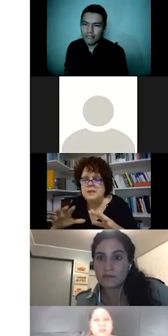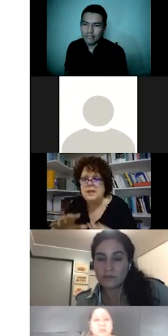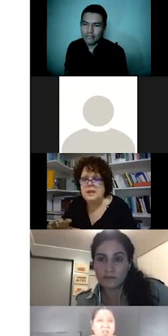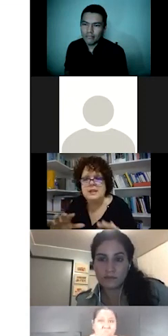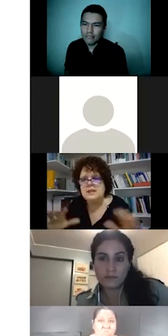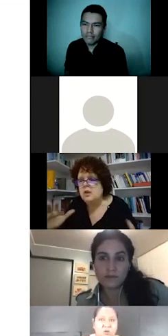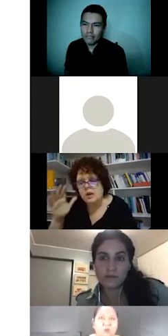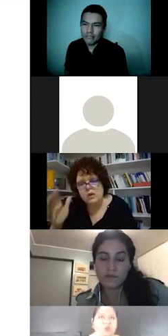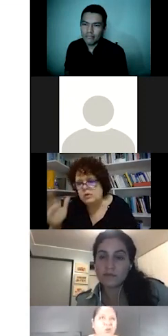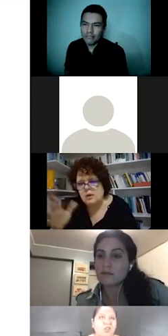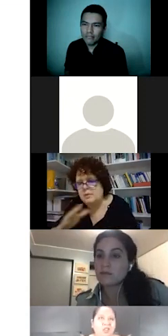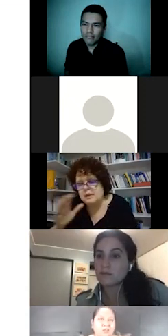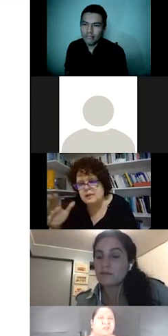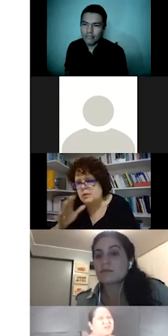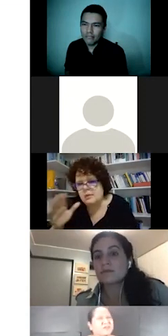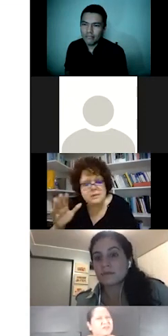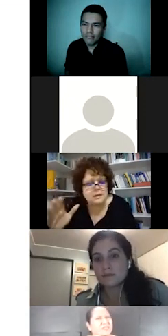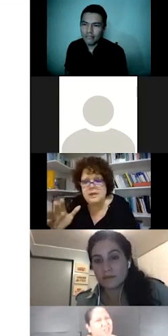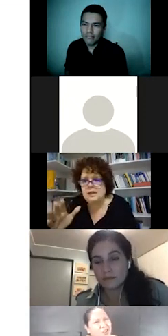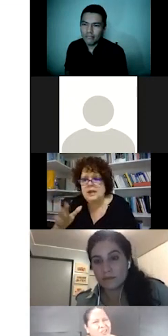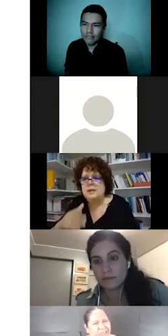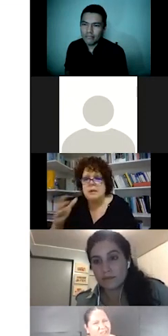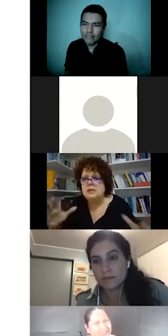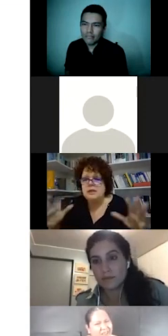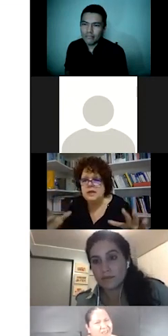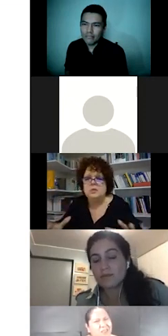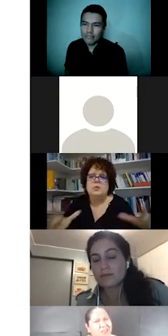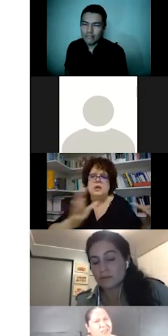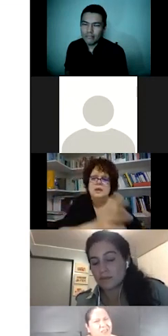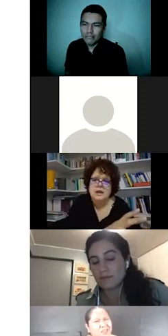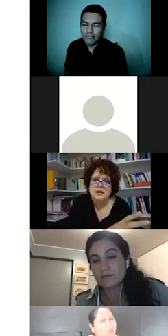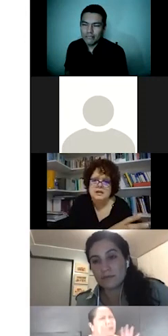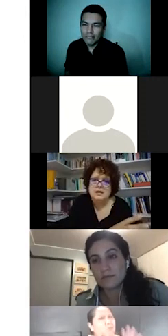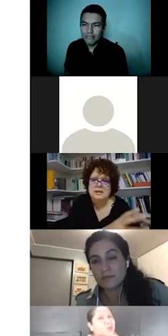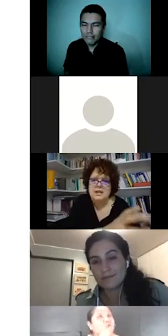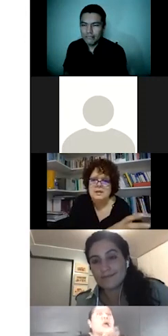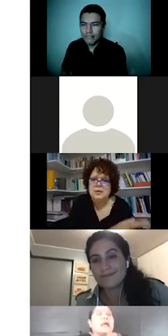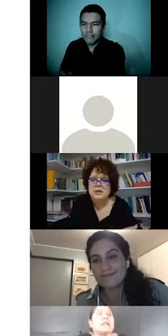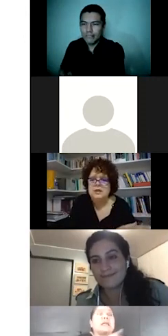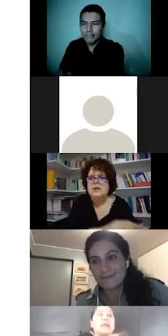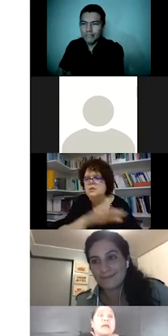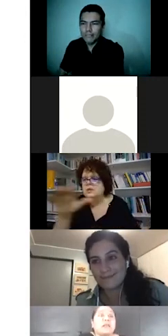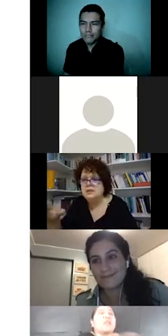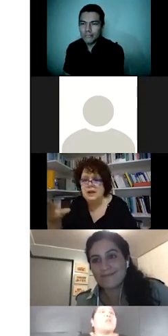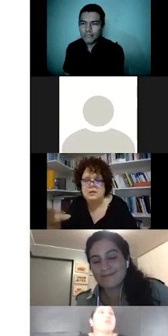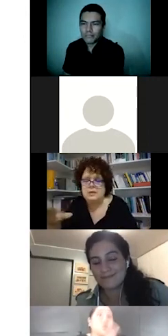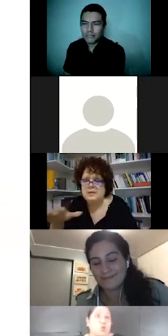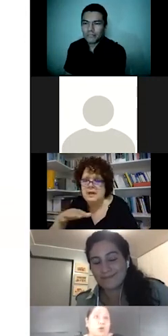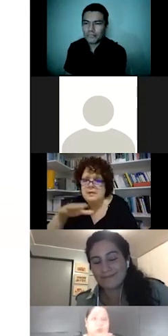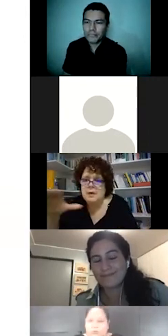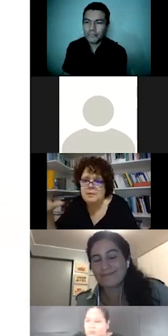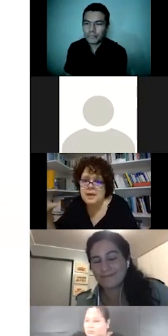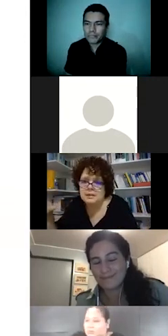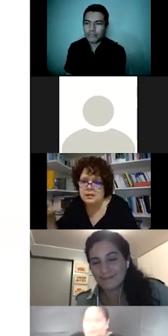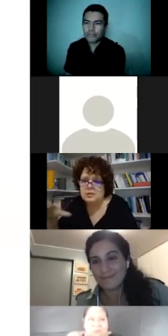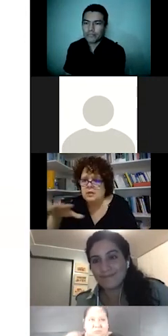paz y tranquilidad y dice, señora, no le pasa nada, su hijo va a estar bien, vamos a hacer esto, tú quédate acá, dame a tu hijo y tú estás acá, o sea, está en el